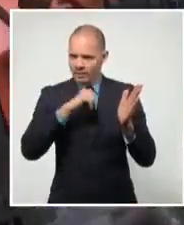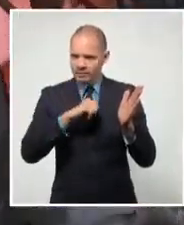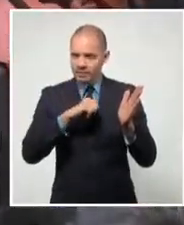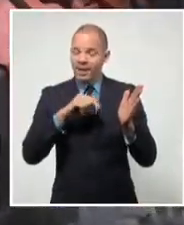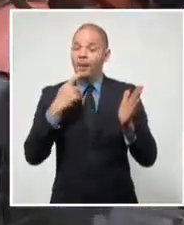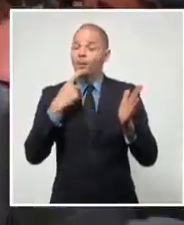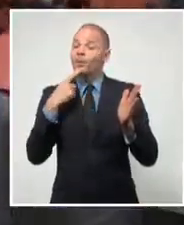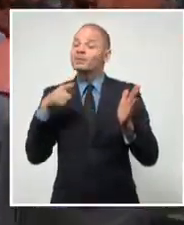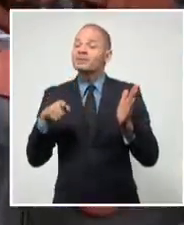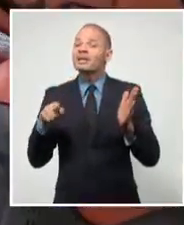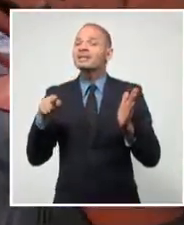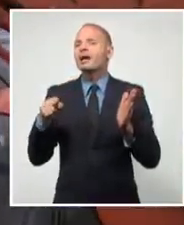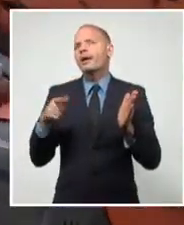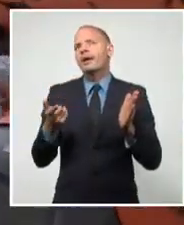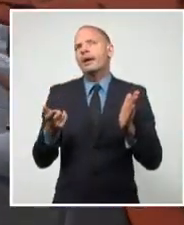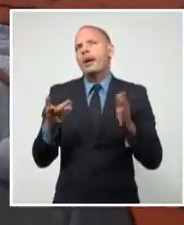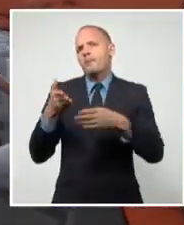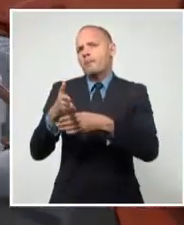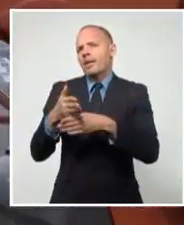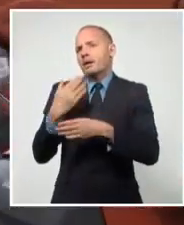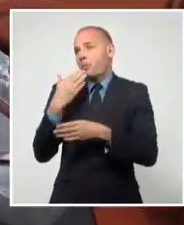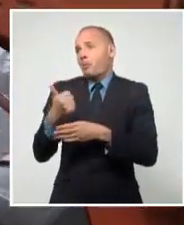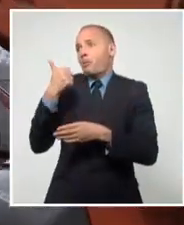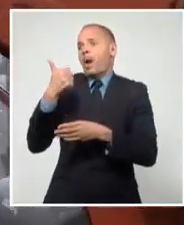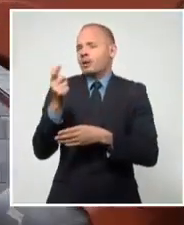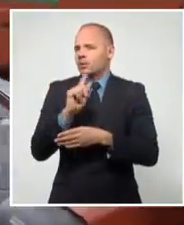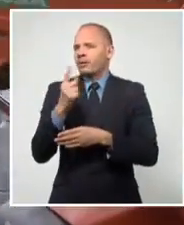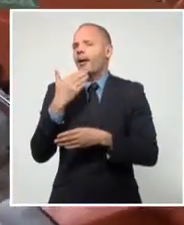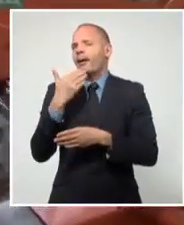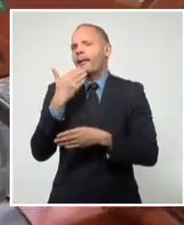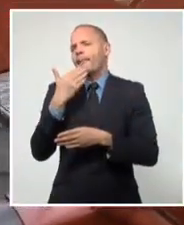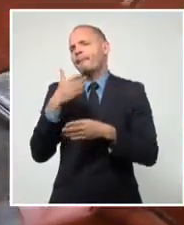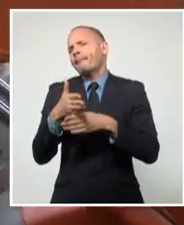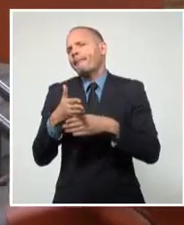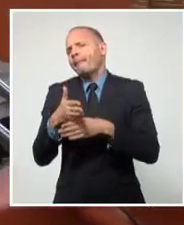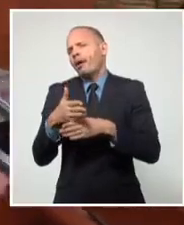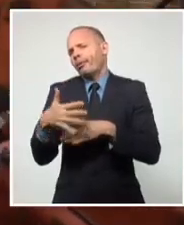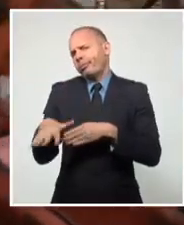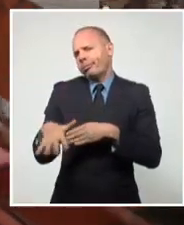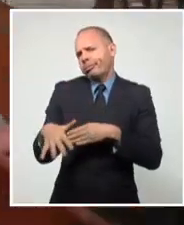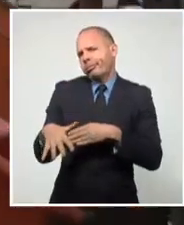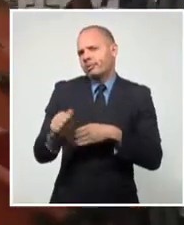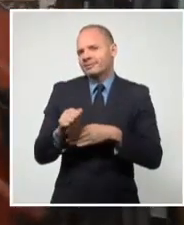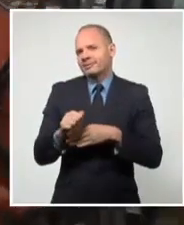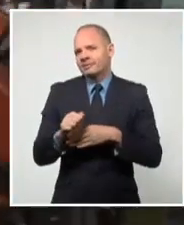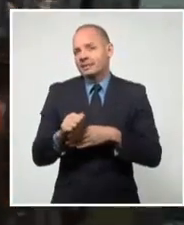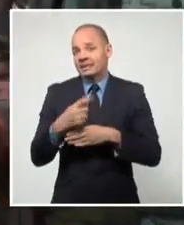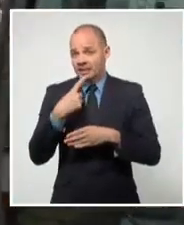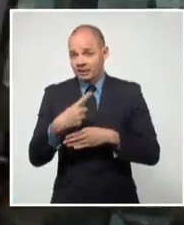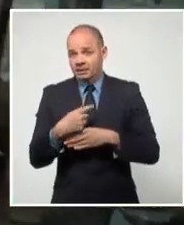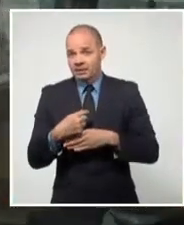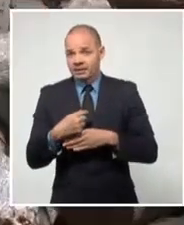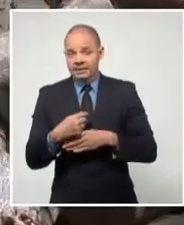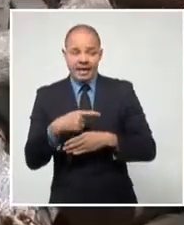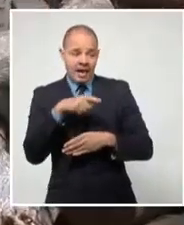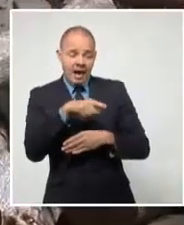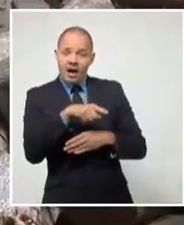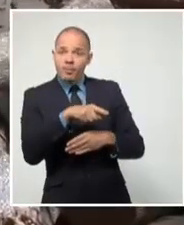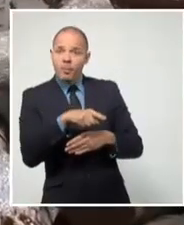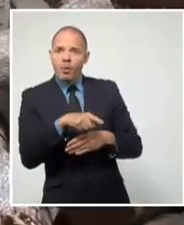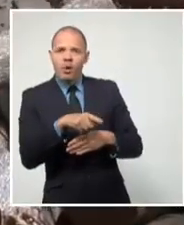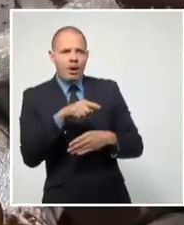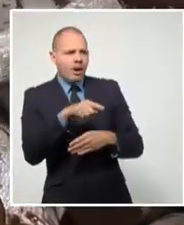22 centímetros de diámetro como promedio cuando en realidad trasladaba madera en bolo estas últimas constituyen piezas